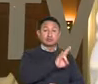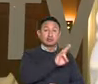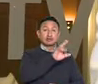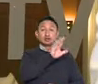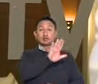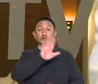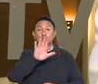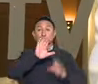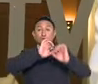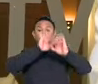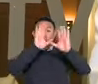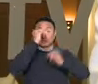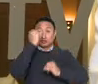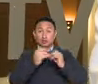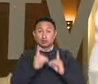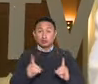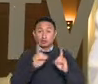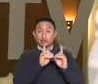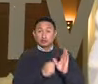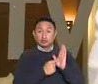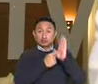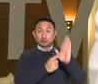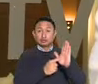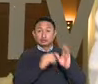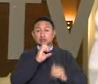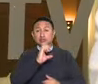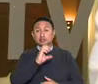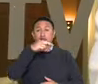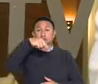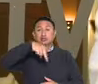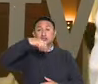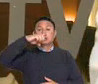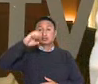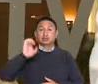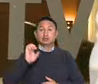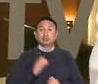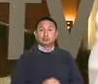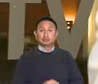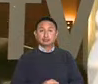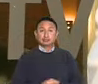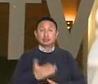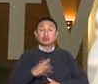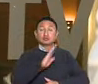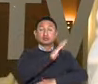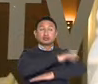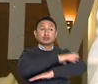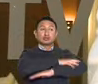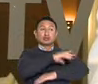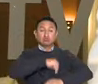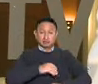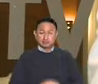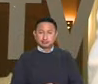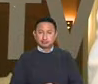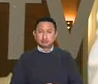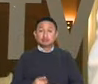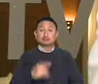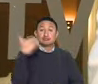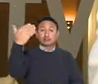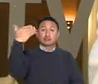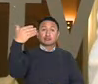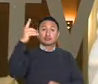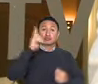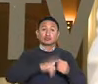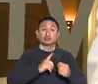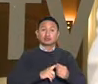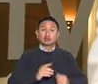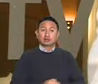la mañana es la última actualización del Consejo Nacional Electoral en la plataforma. Vamos de inmediato con alcalde de